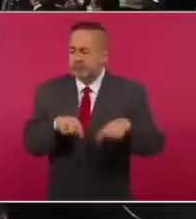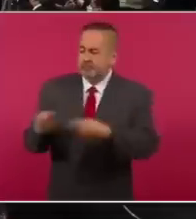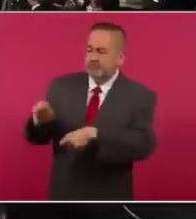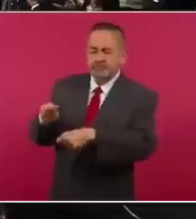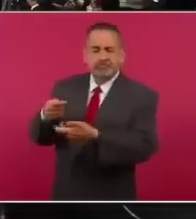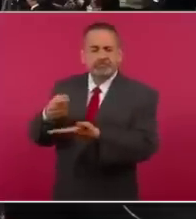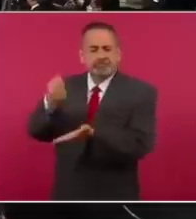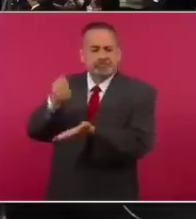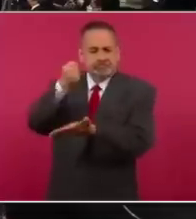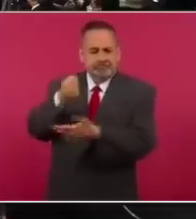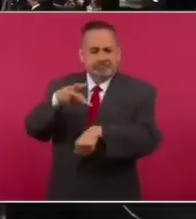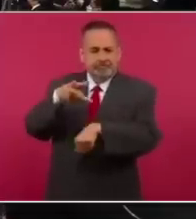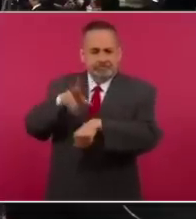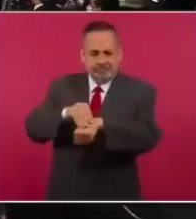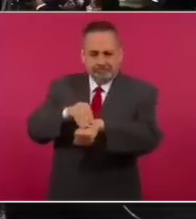permisos o